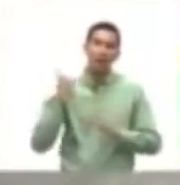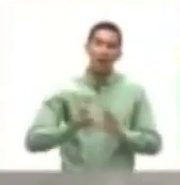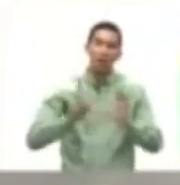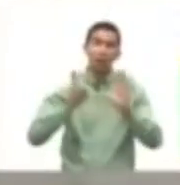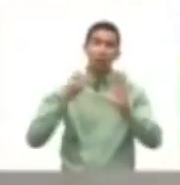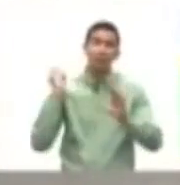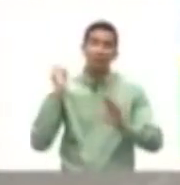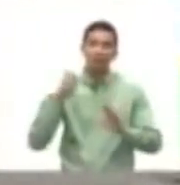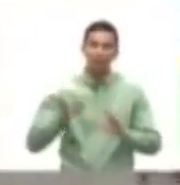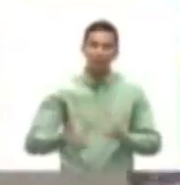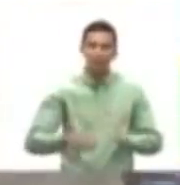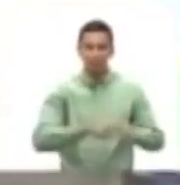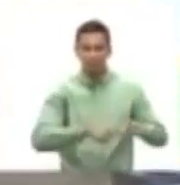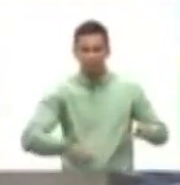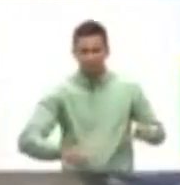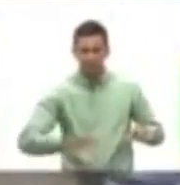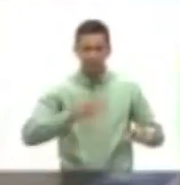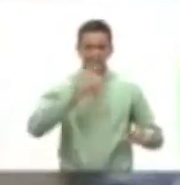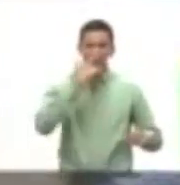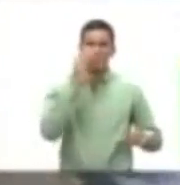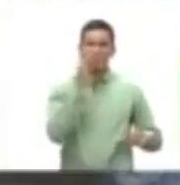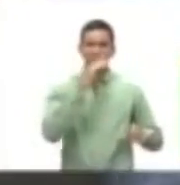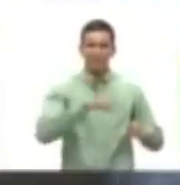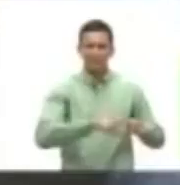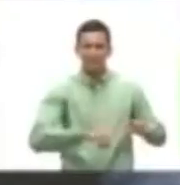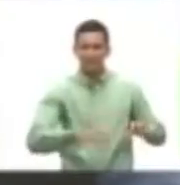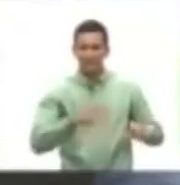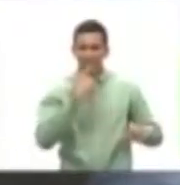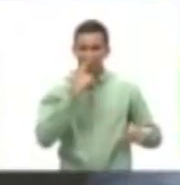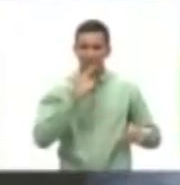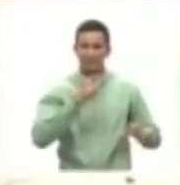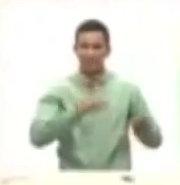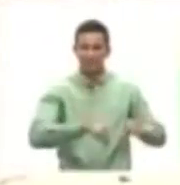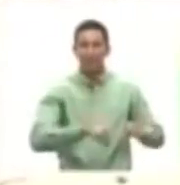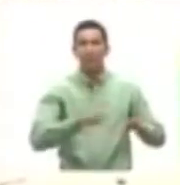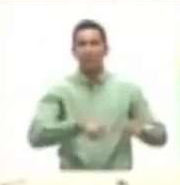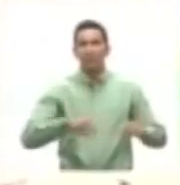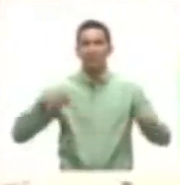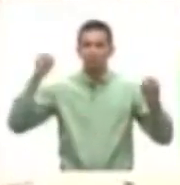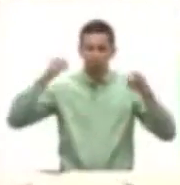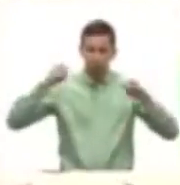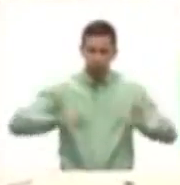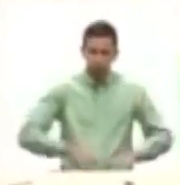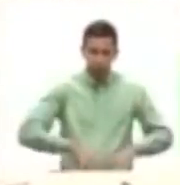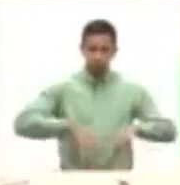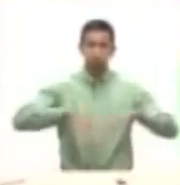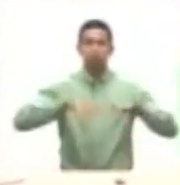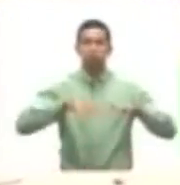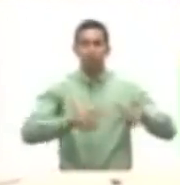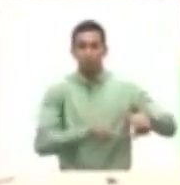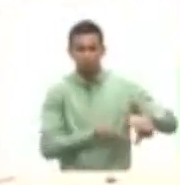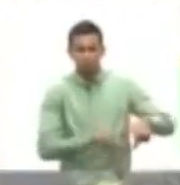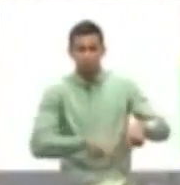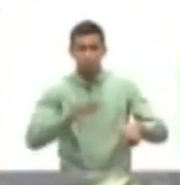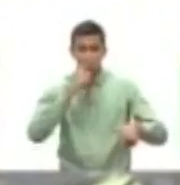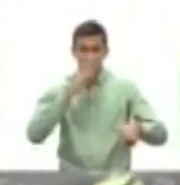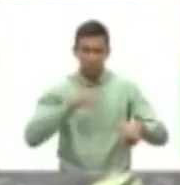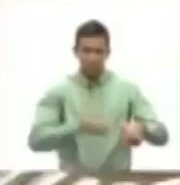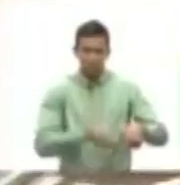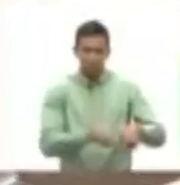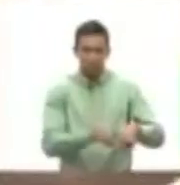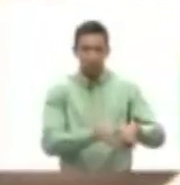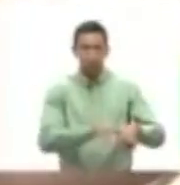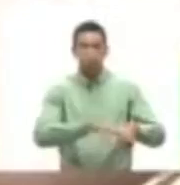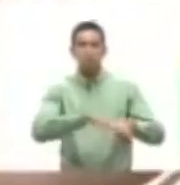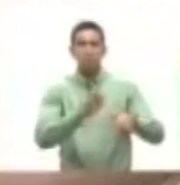Los malos olores son constantes por aguas residuales, producto de las inundaciones y algunas alcantarillas que se encuentran al